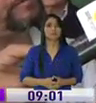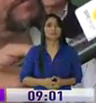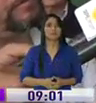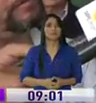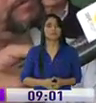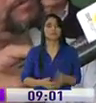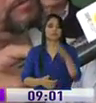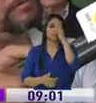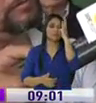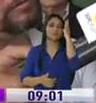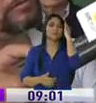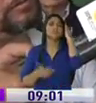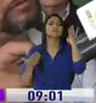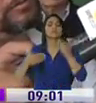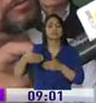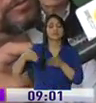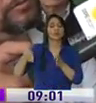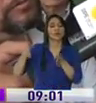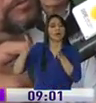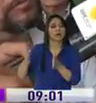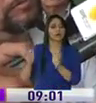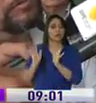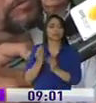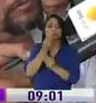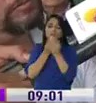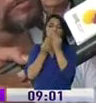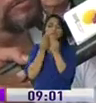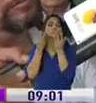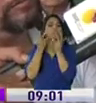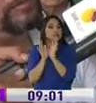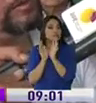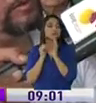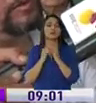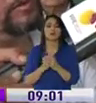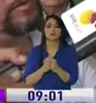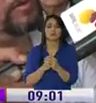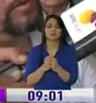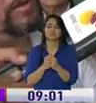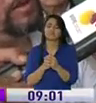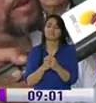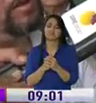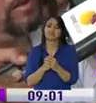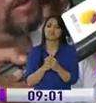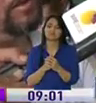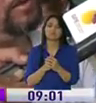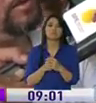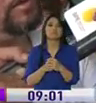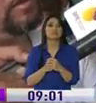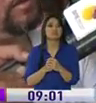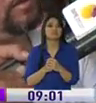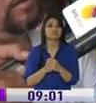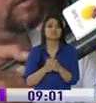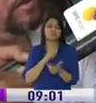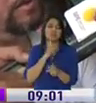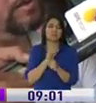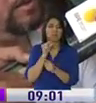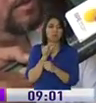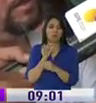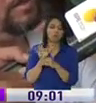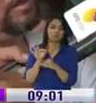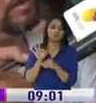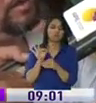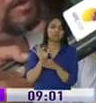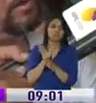una habitación, les han dado alimentación, se han tenido ciertas presiones psicológicas,